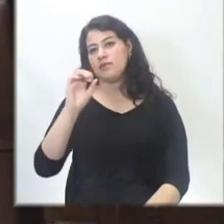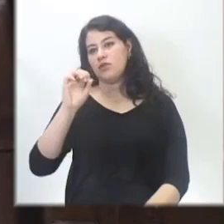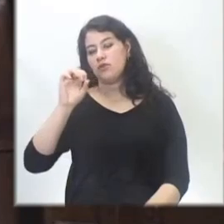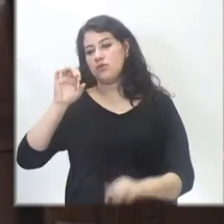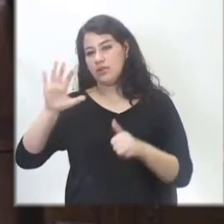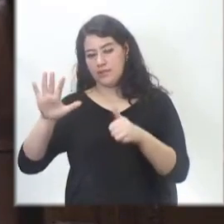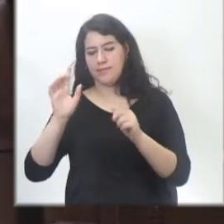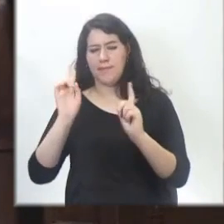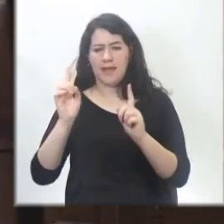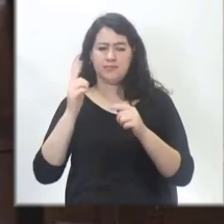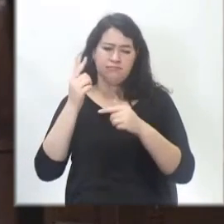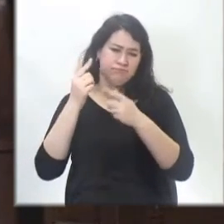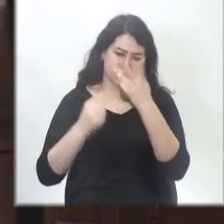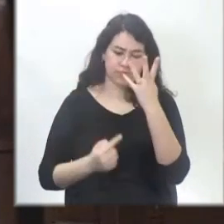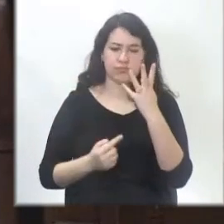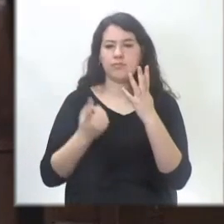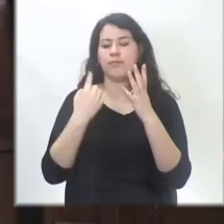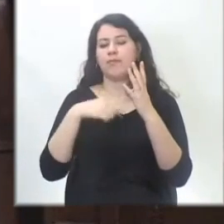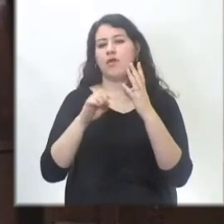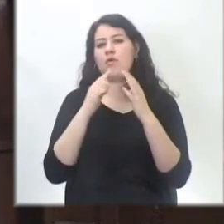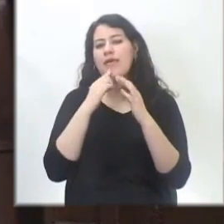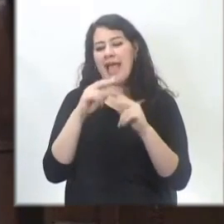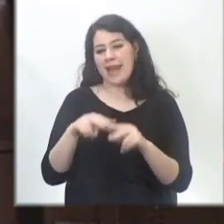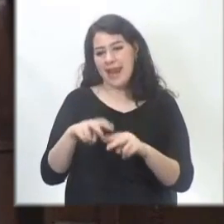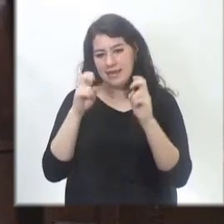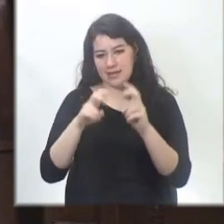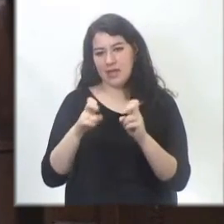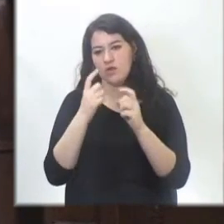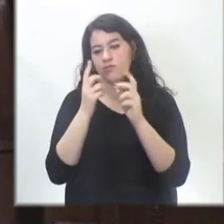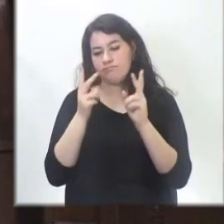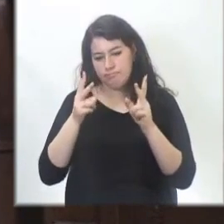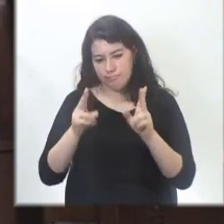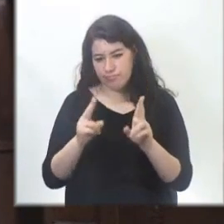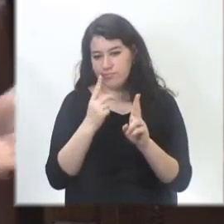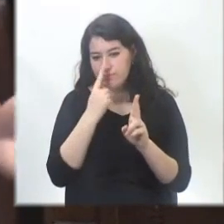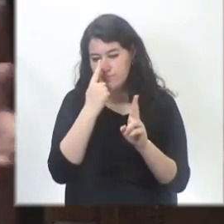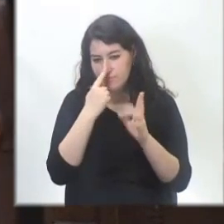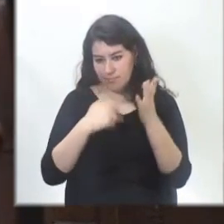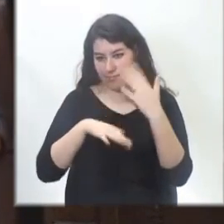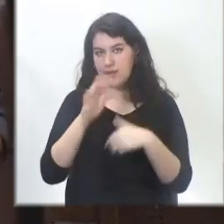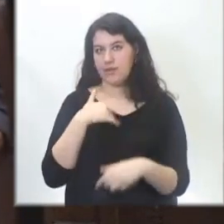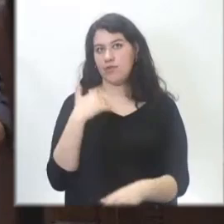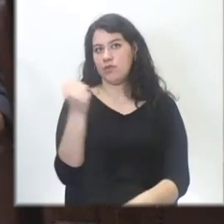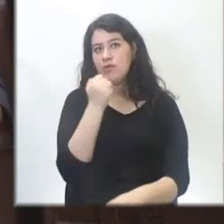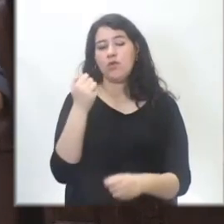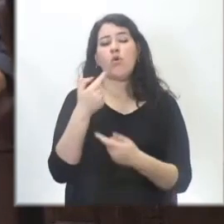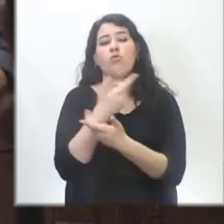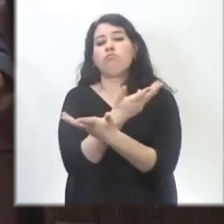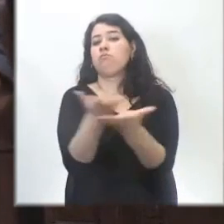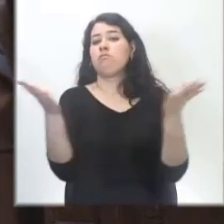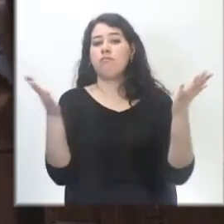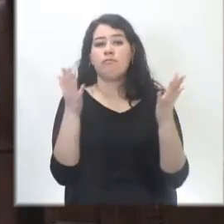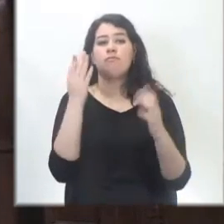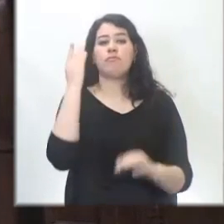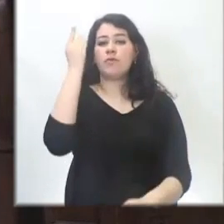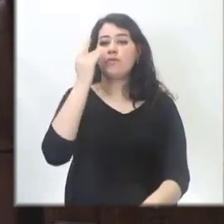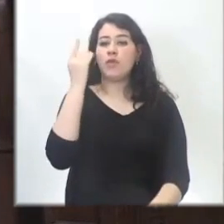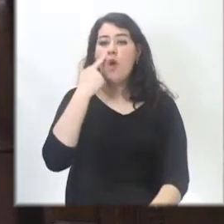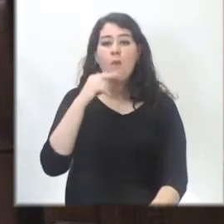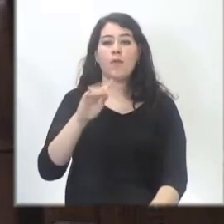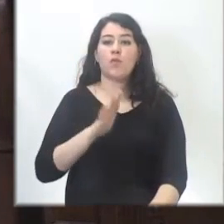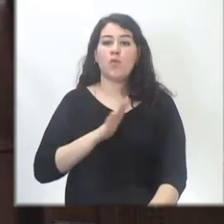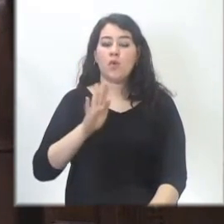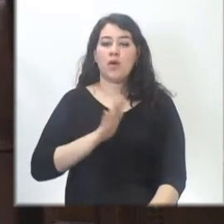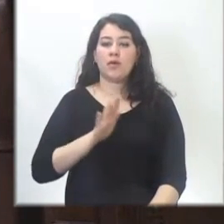Dice más cosas, pero voy a analizar, o mejor dicho, voy a leer lo que a mí me parece más importante. Están a disposición de los legisladores y las